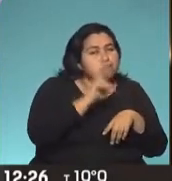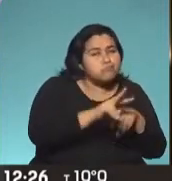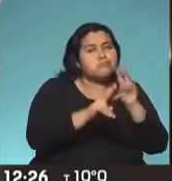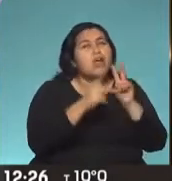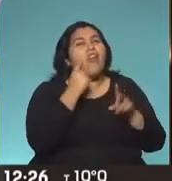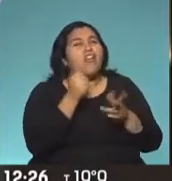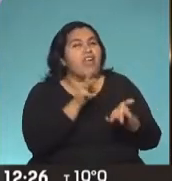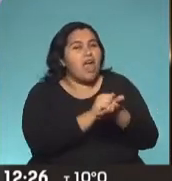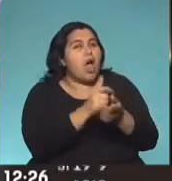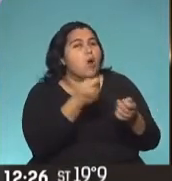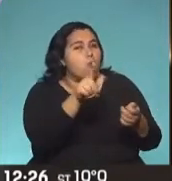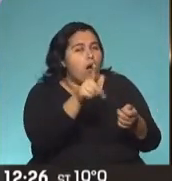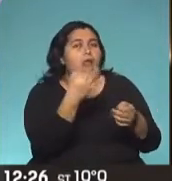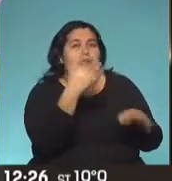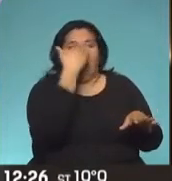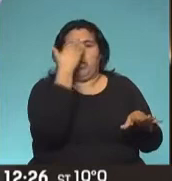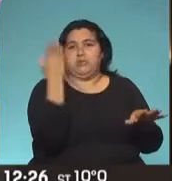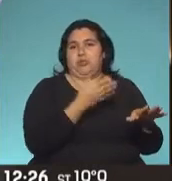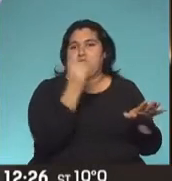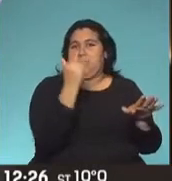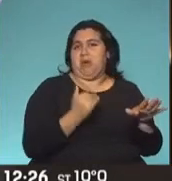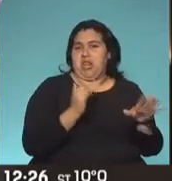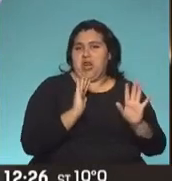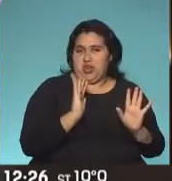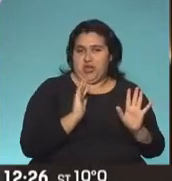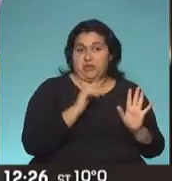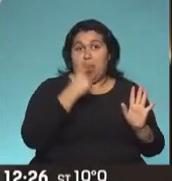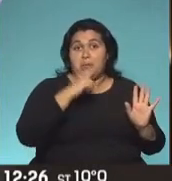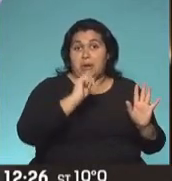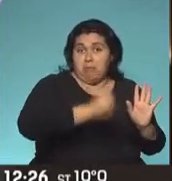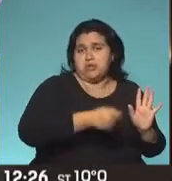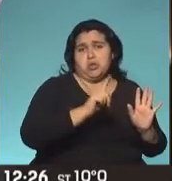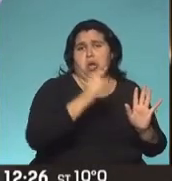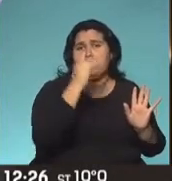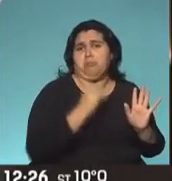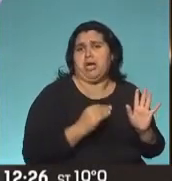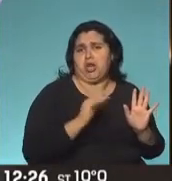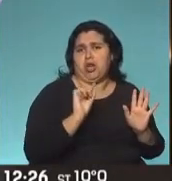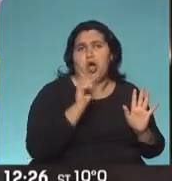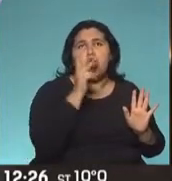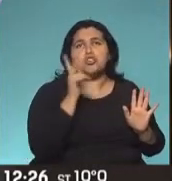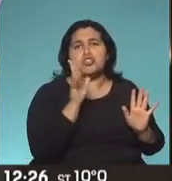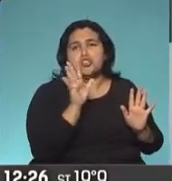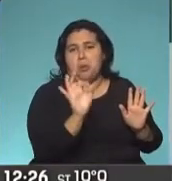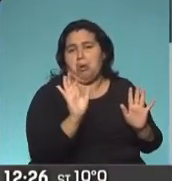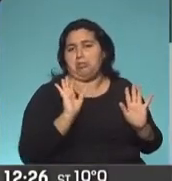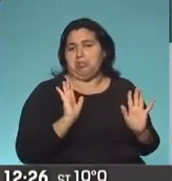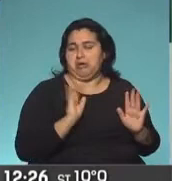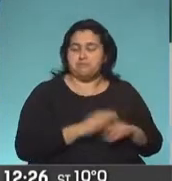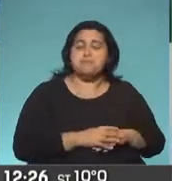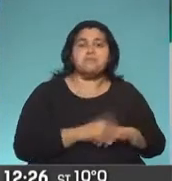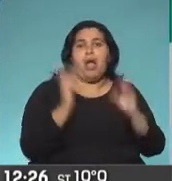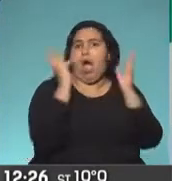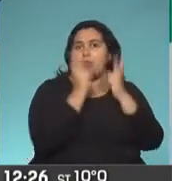un 15% de descuento entonces en vez de pagar esos mil pesos pagas directamente ahí encaja 800 sea automática